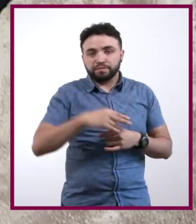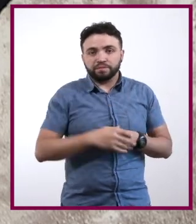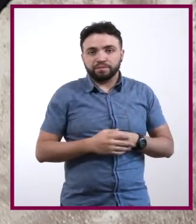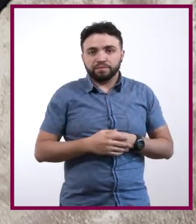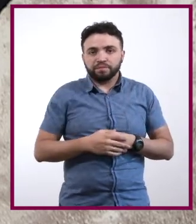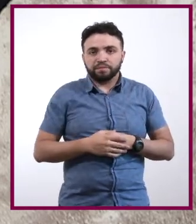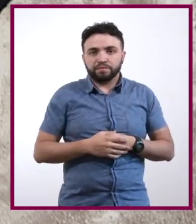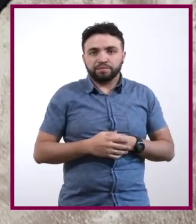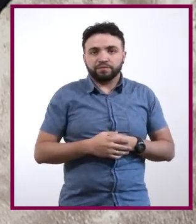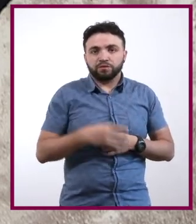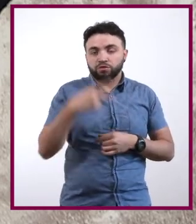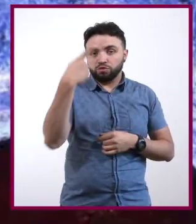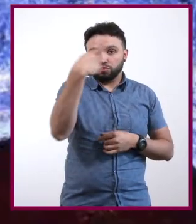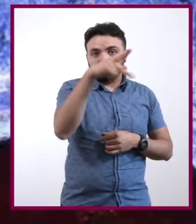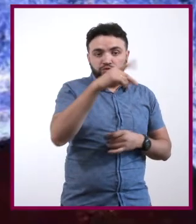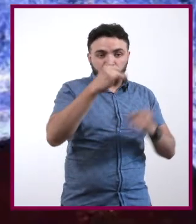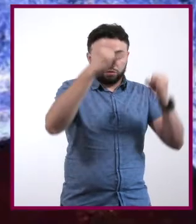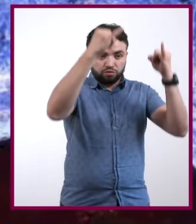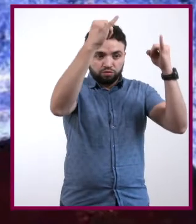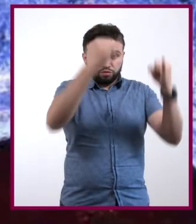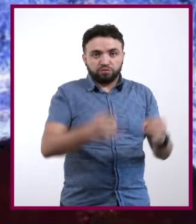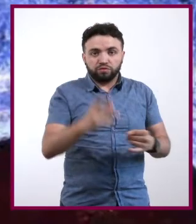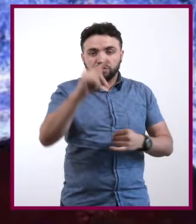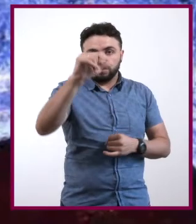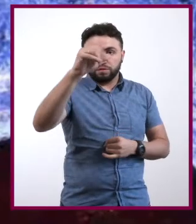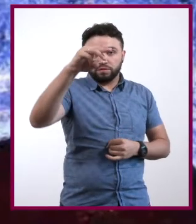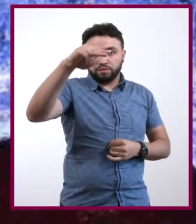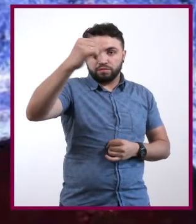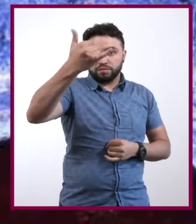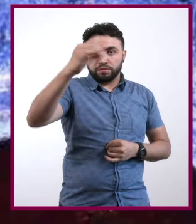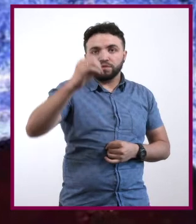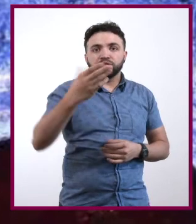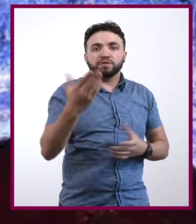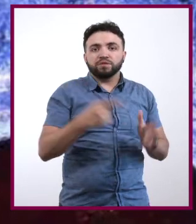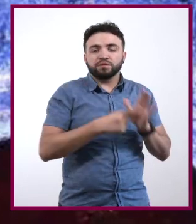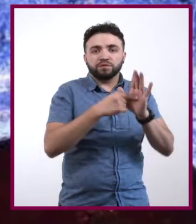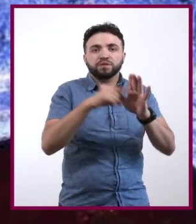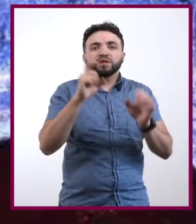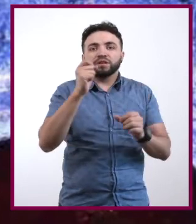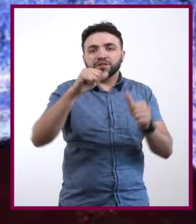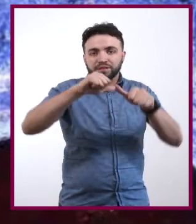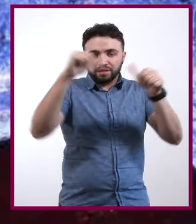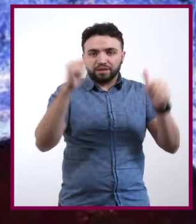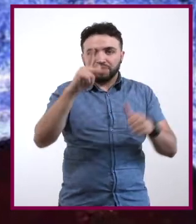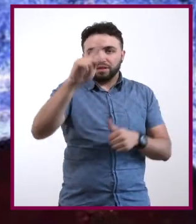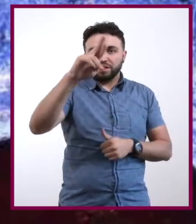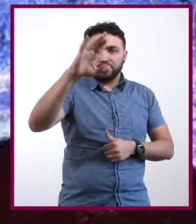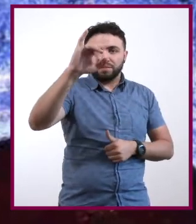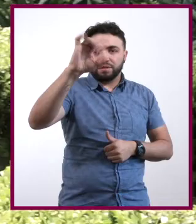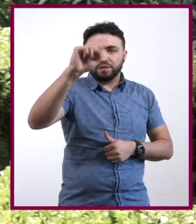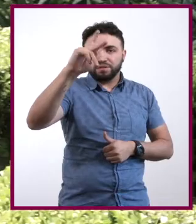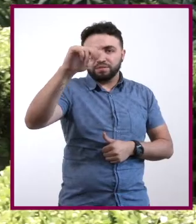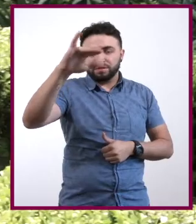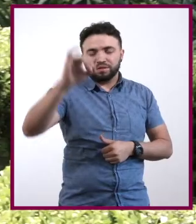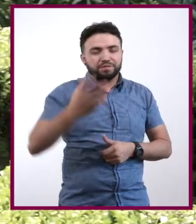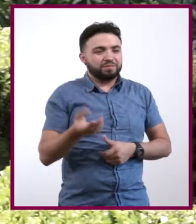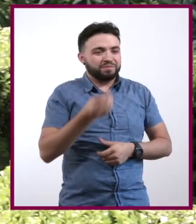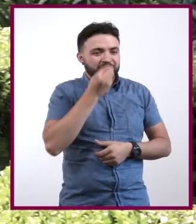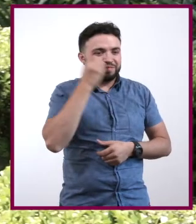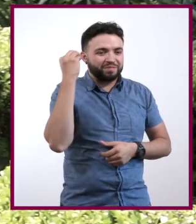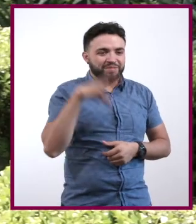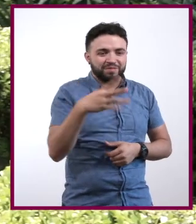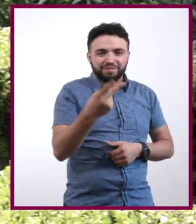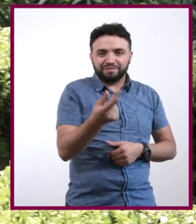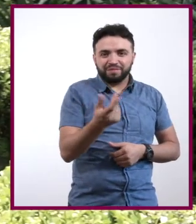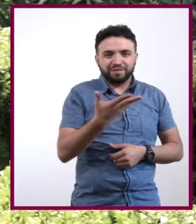puesto que su fisonomía, Tamayo la refiere al arte prehispánico y también al arte popular. ¡Qué